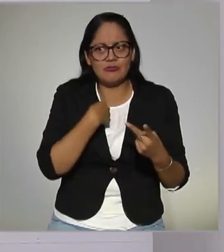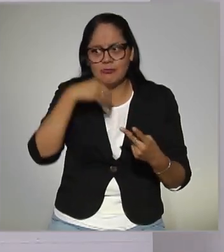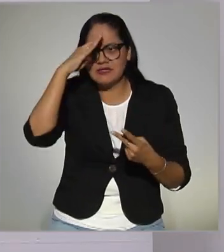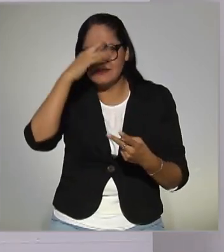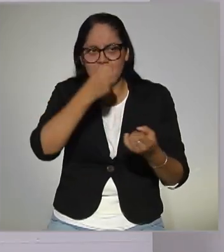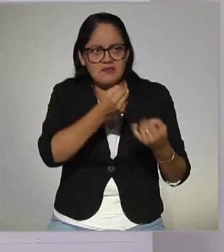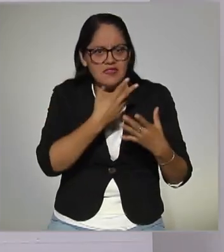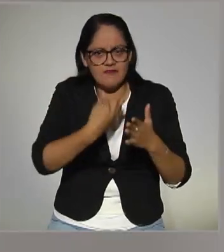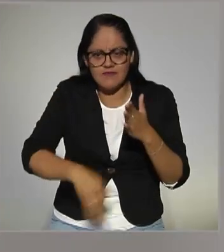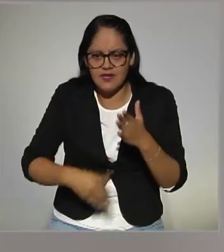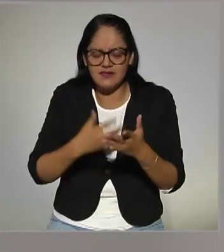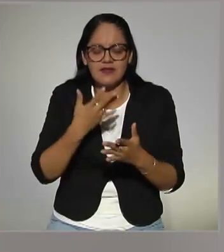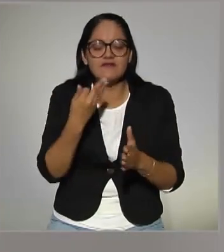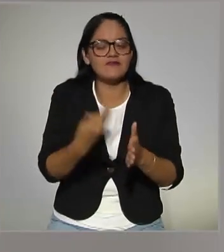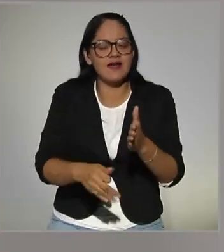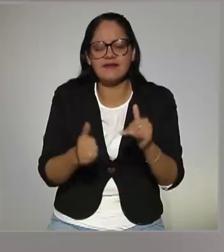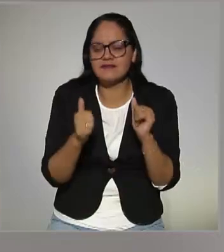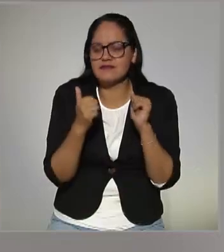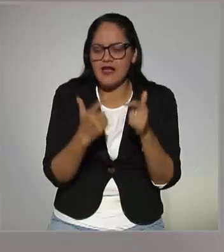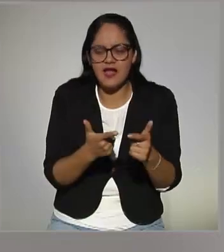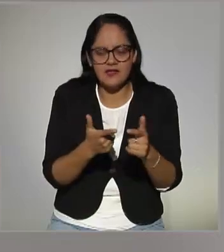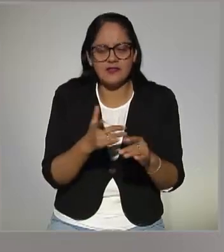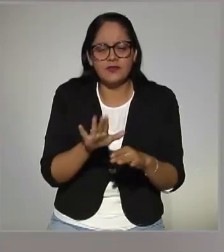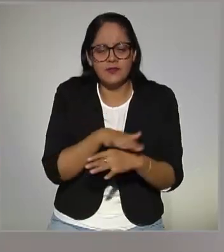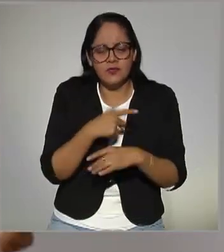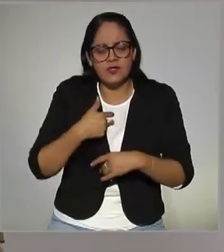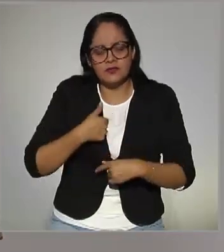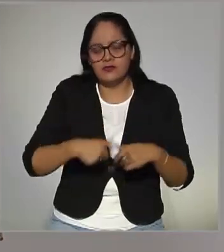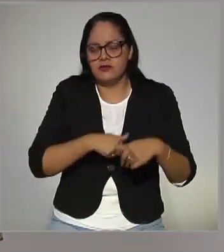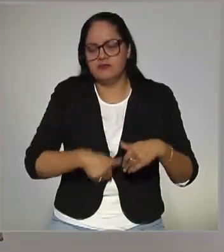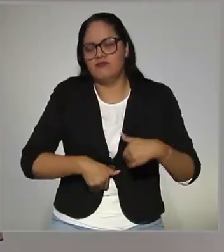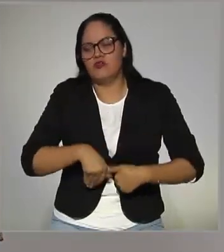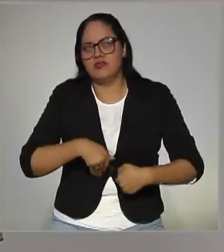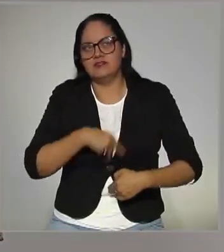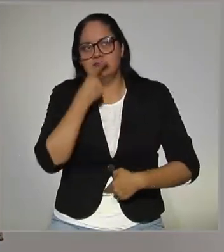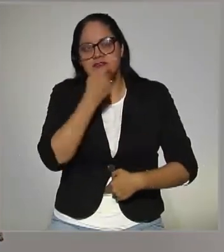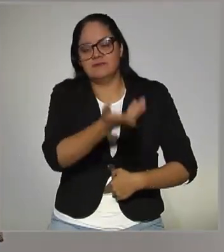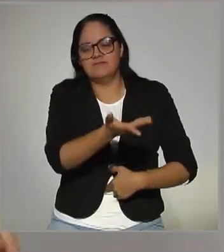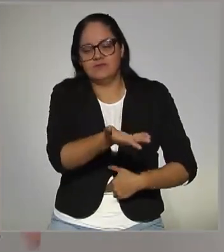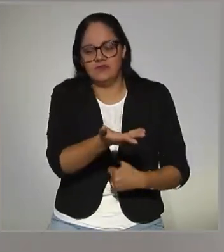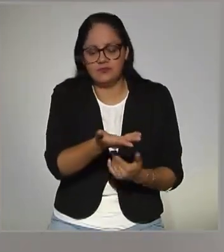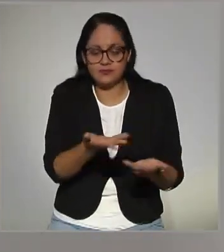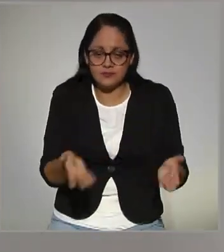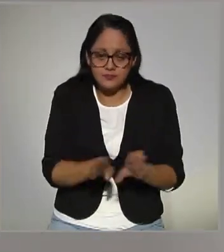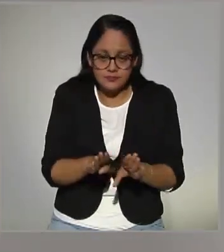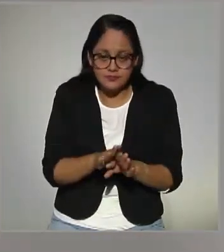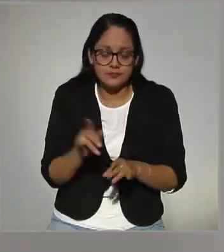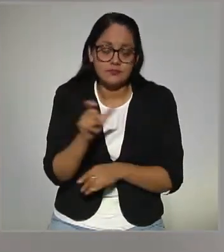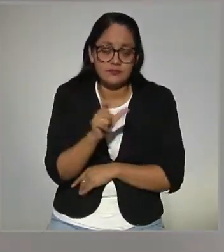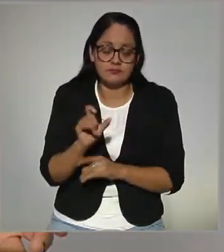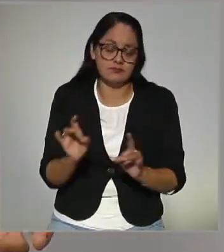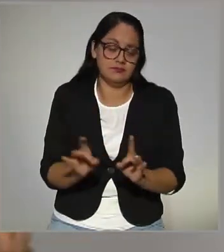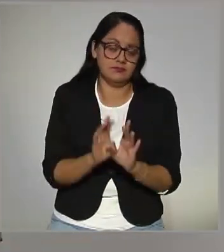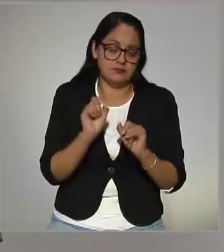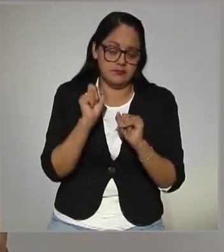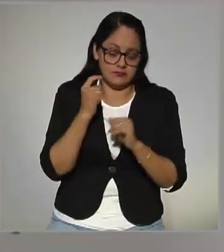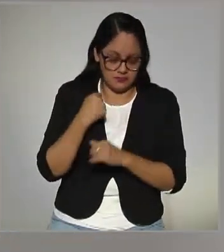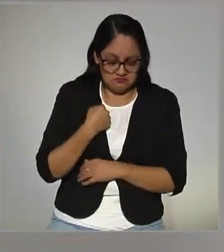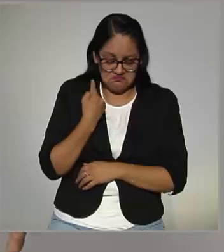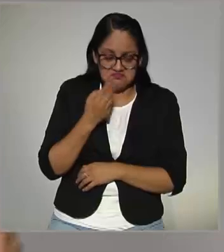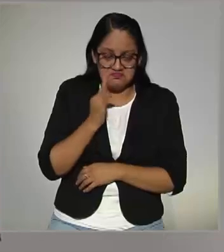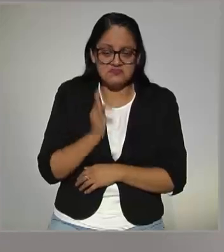va a haber una falta en juego de la que uno va a poder quejarse. Ahora, ¿cómo se sale? Bueno, cuando eventualmente uno a lo mejor puede aceptar